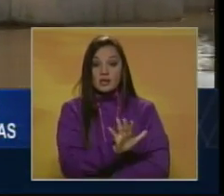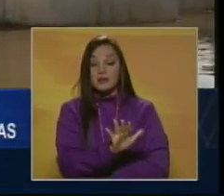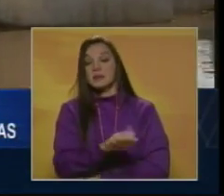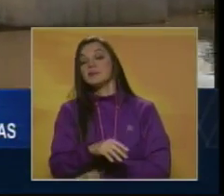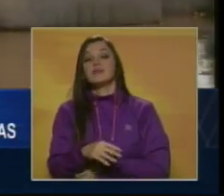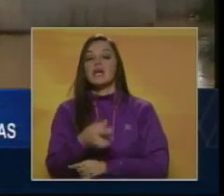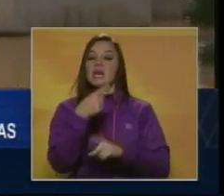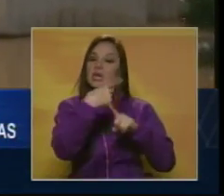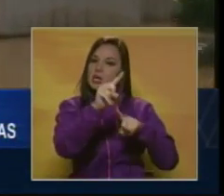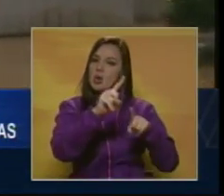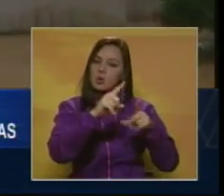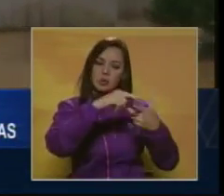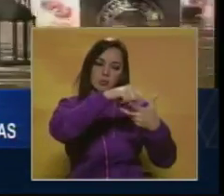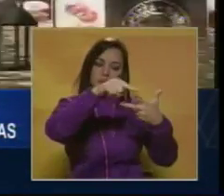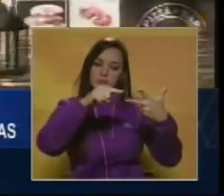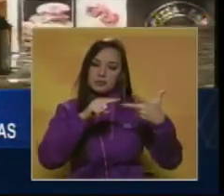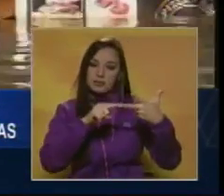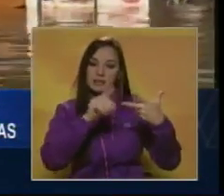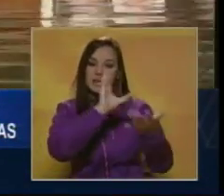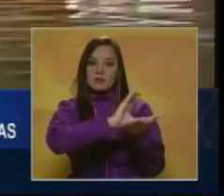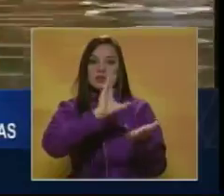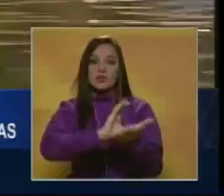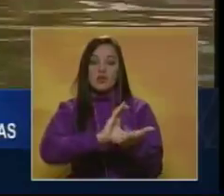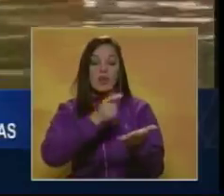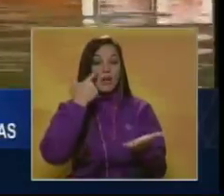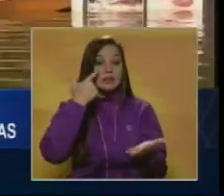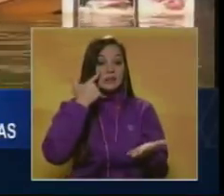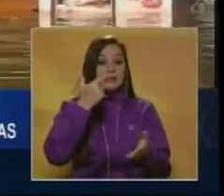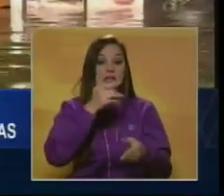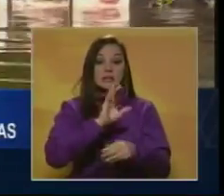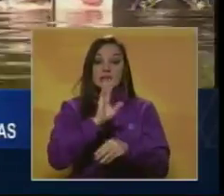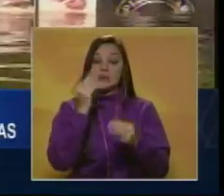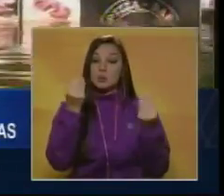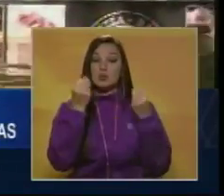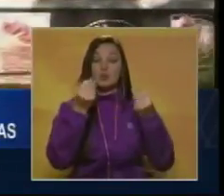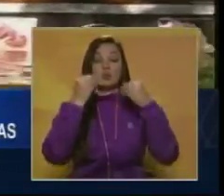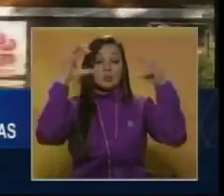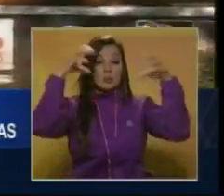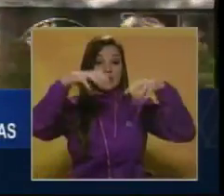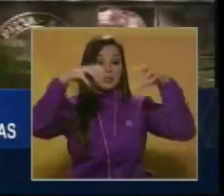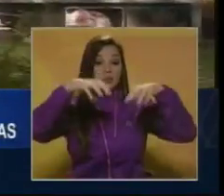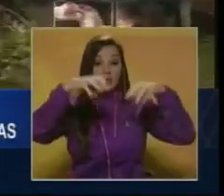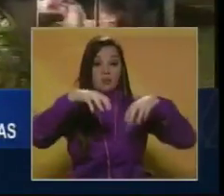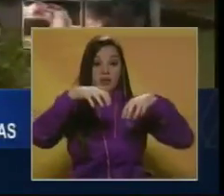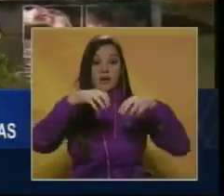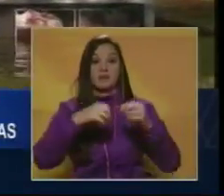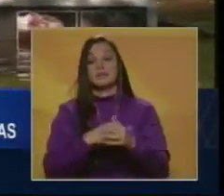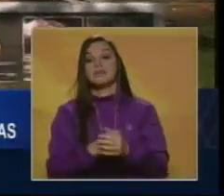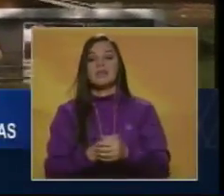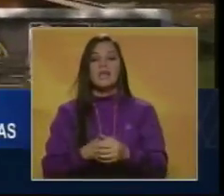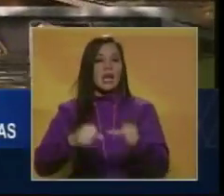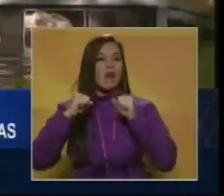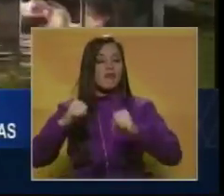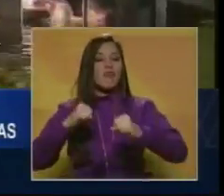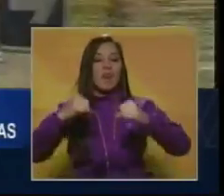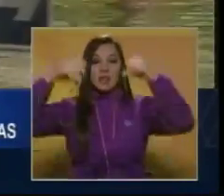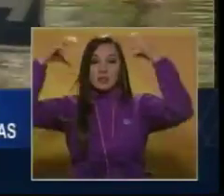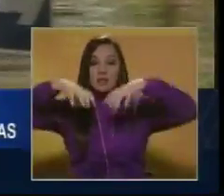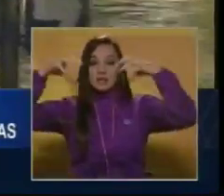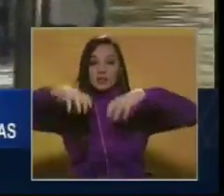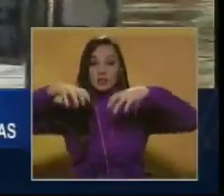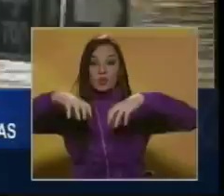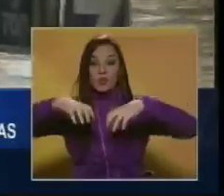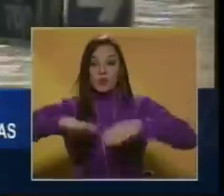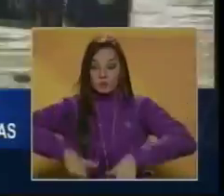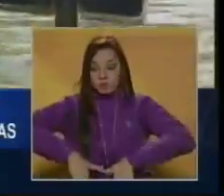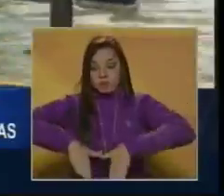Salto, Paysandú y Río Negro se encuentra bajo alerta naranja por las continuas precipitaciones. Las fuertes lluvias provocaron